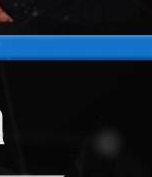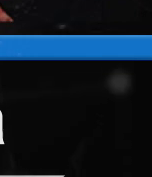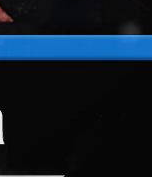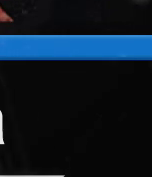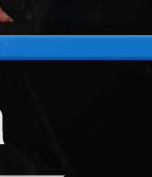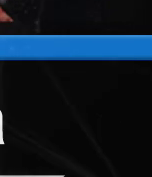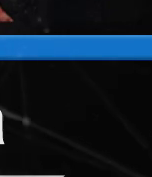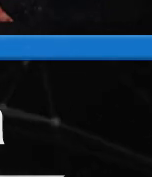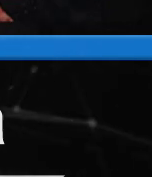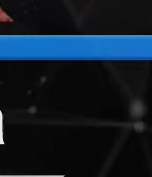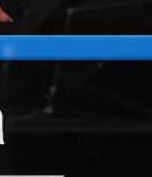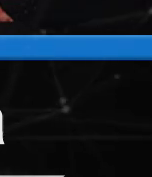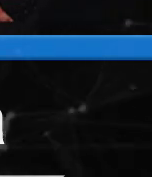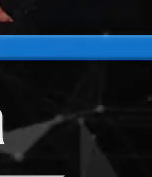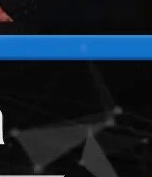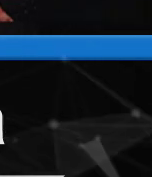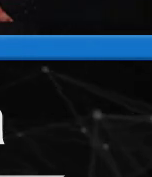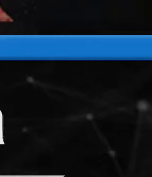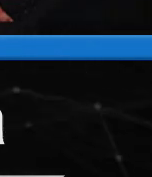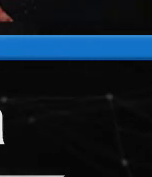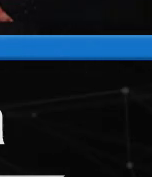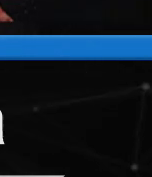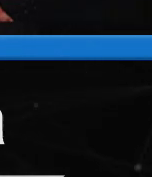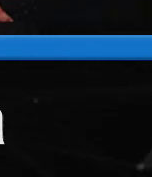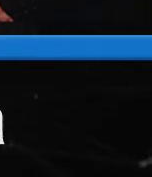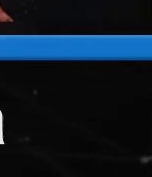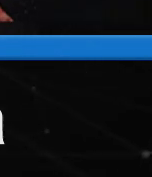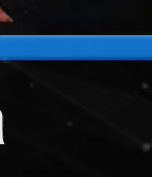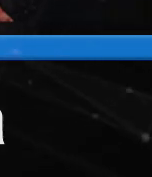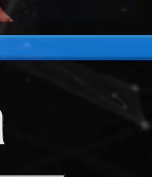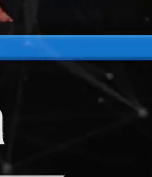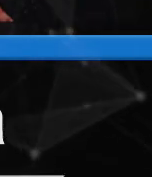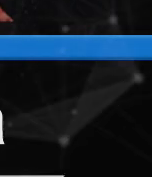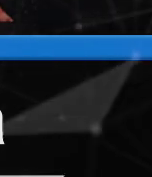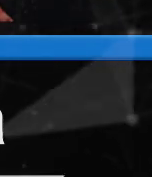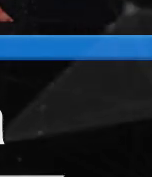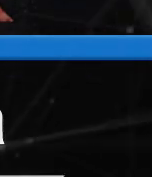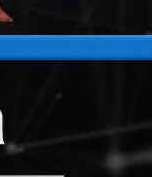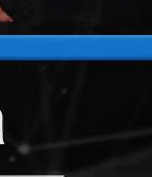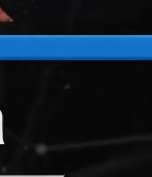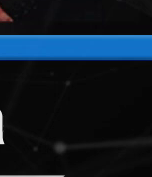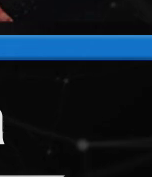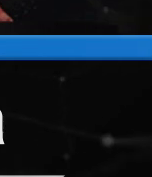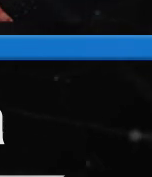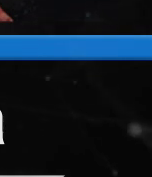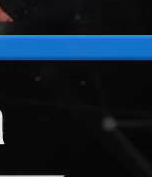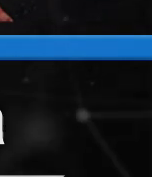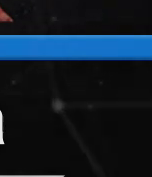La conferencia del presidente Andrés Manuel López Obrador en 5 minutos o menos.